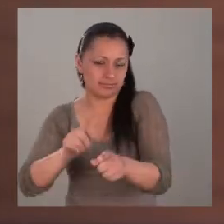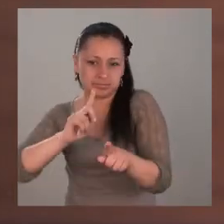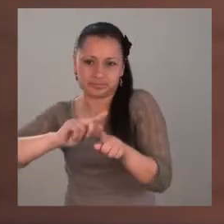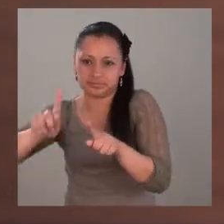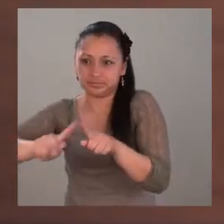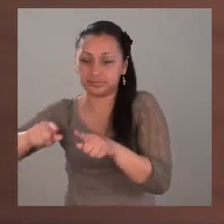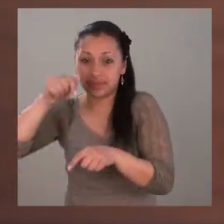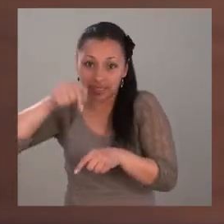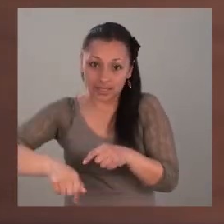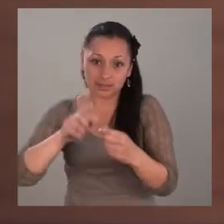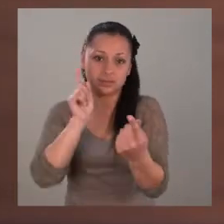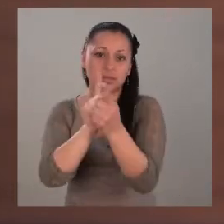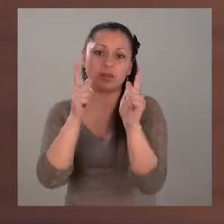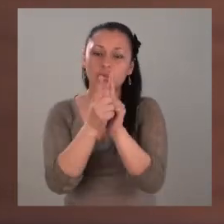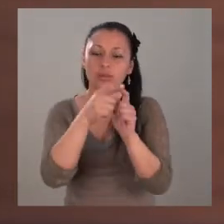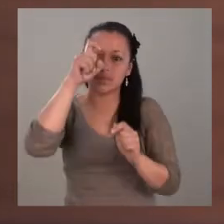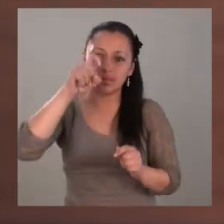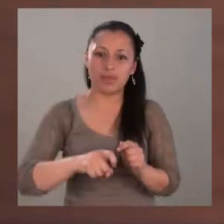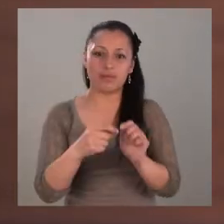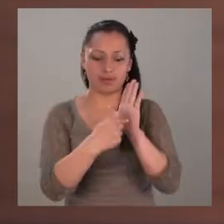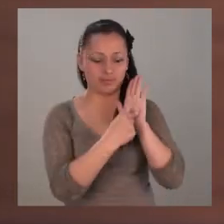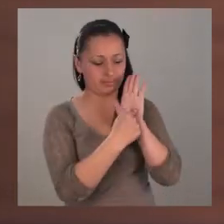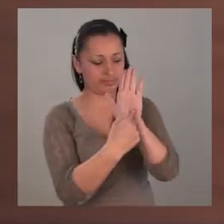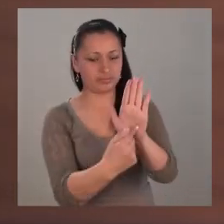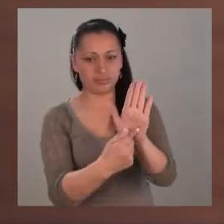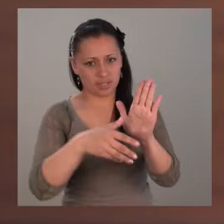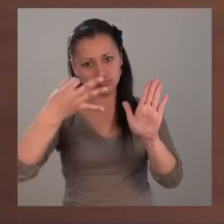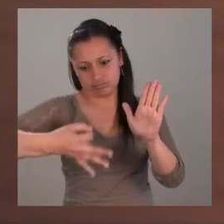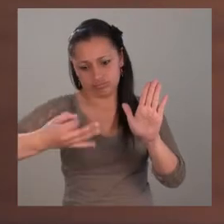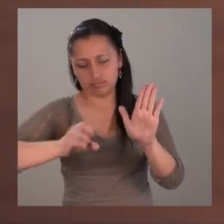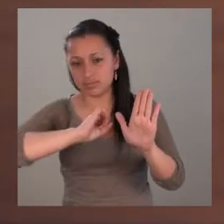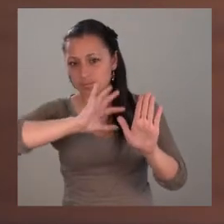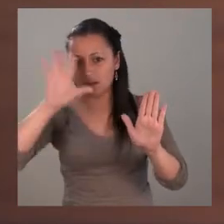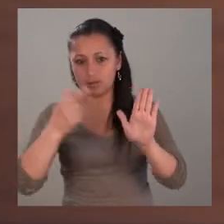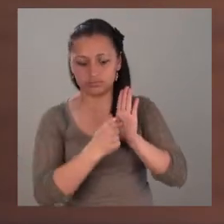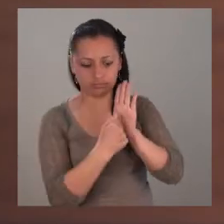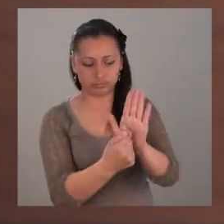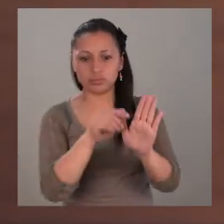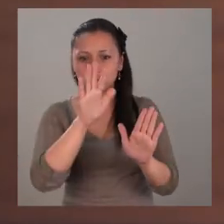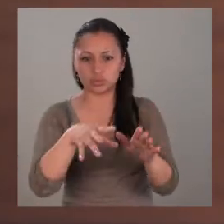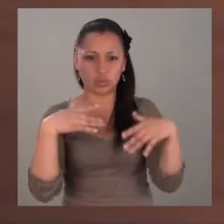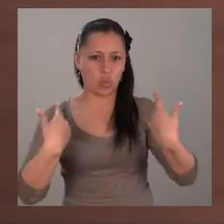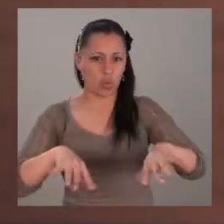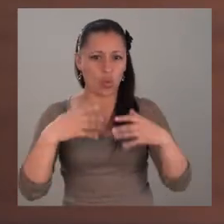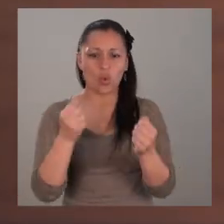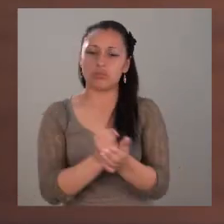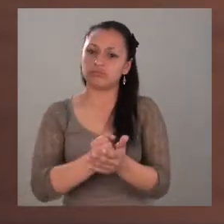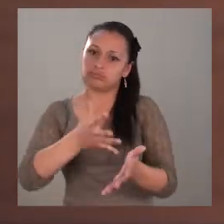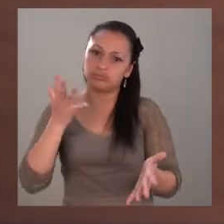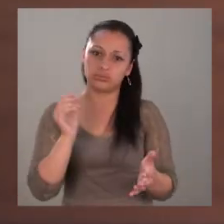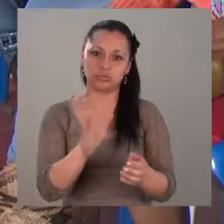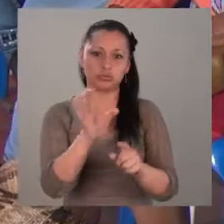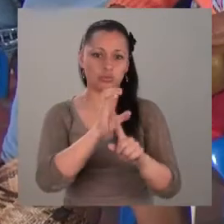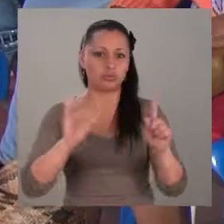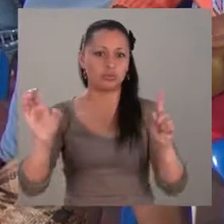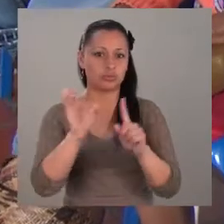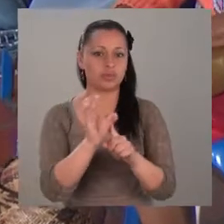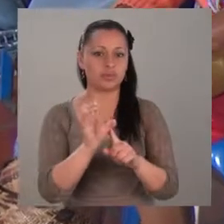este encuentro debe resaltar y resalta sin duda esa enorme riqueza